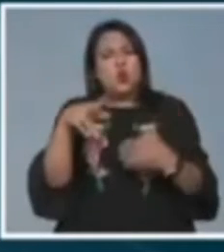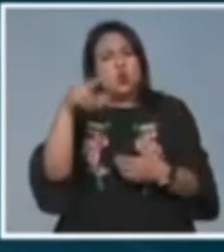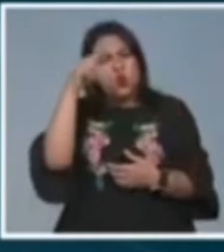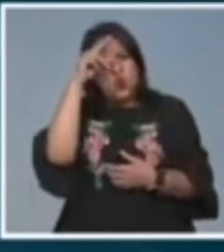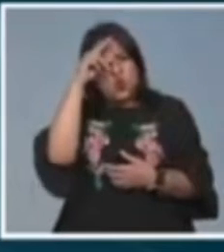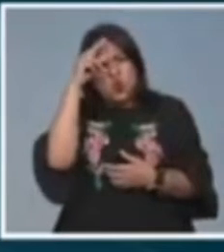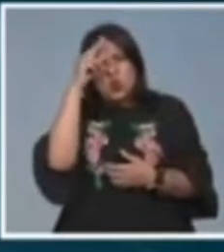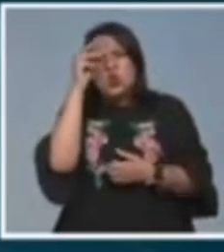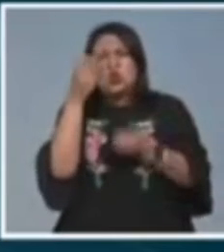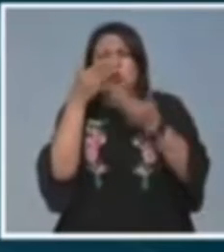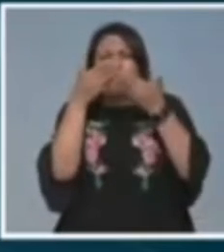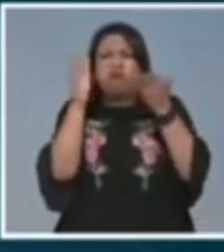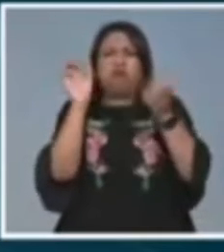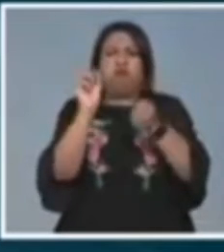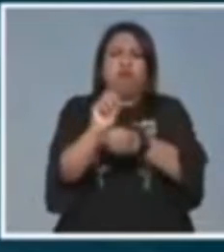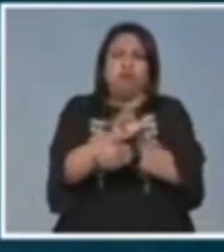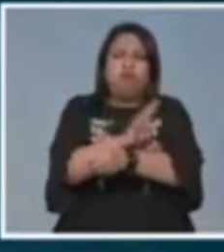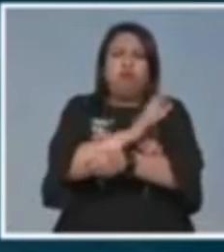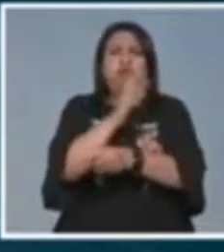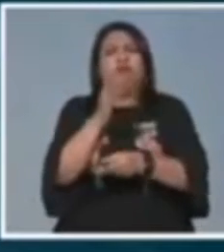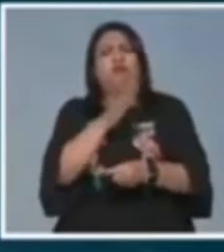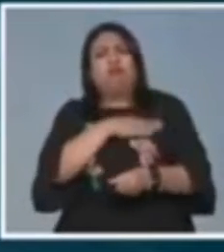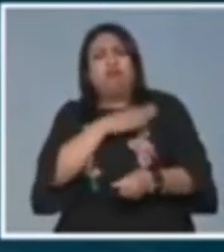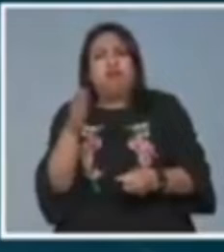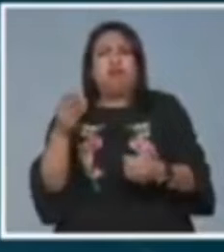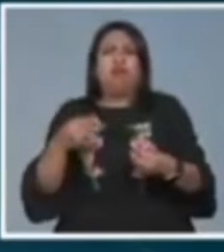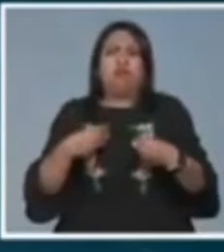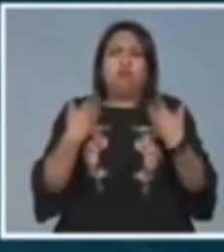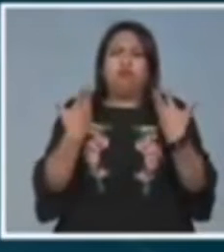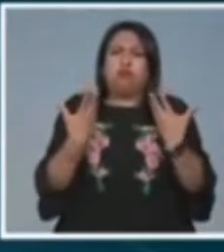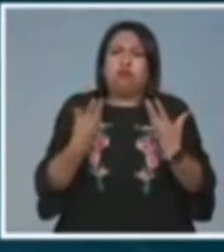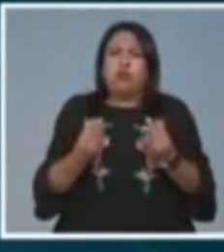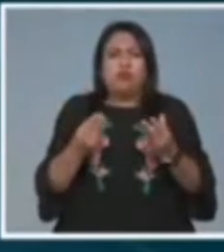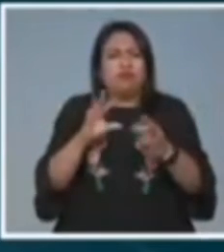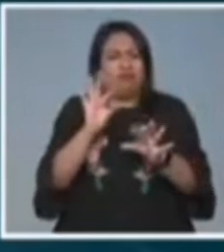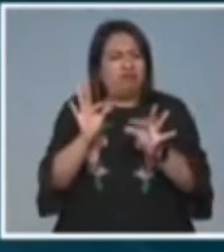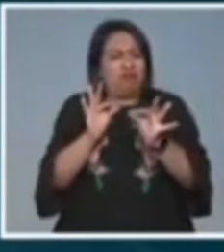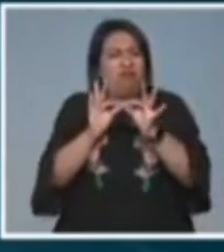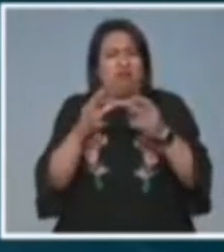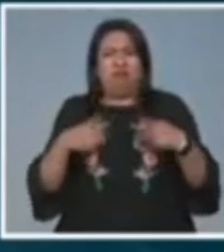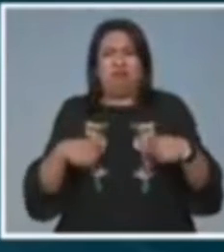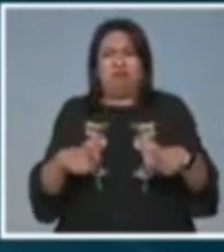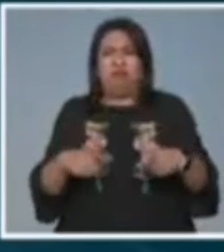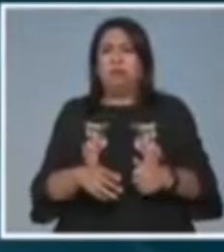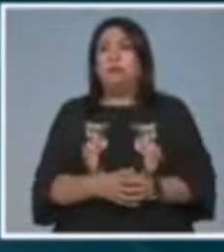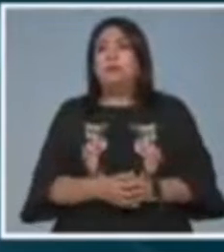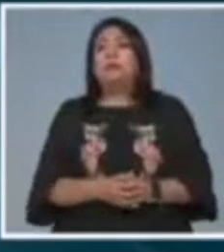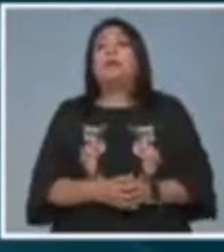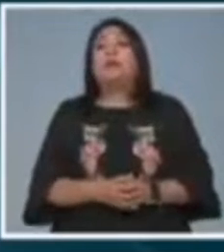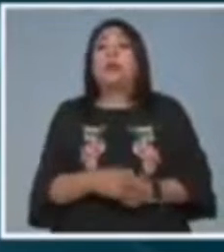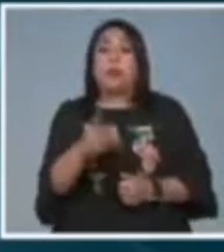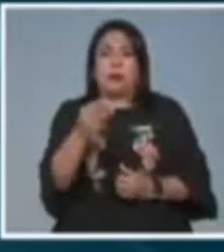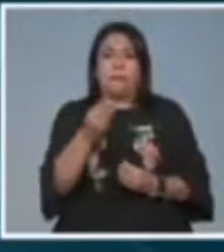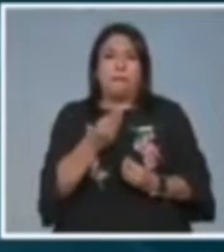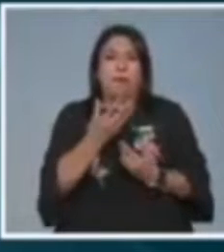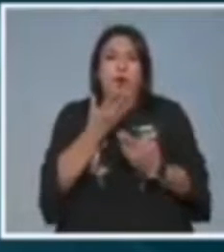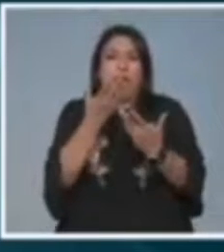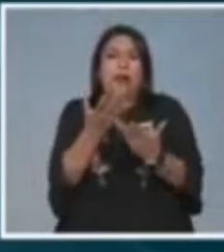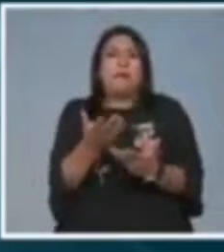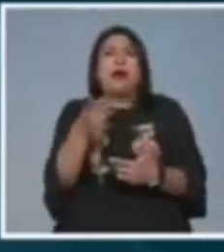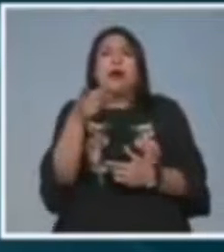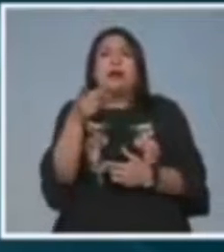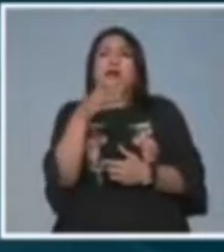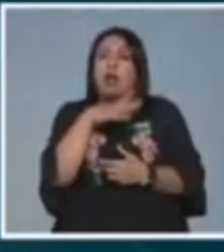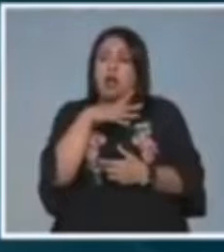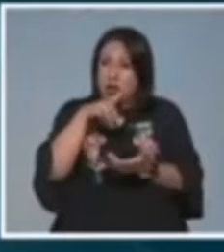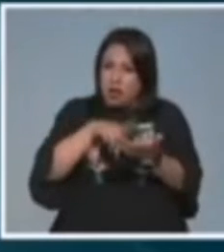inteligente, sensible, generosa y vital, íntegra en el más hondo sentido de la palabra. En sus poemas